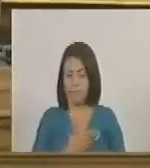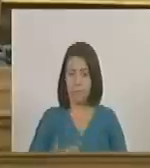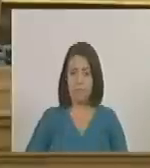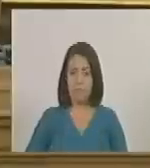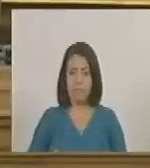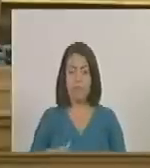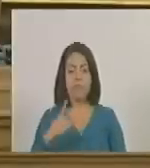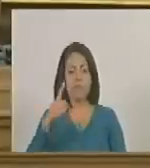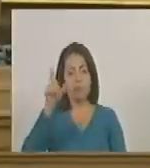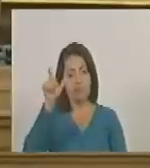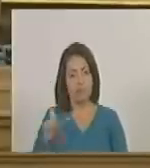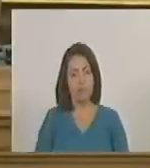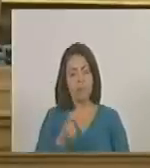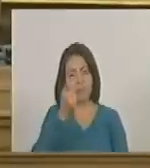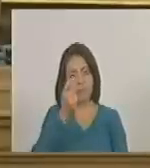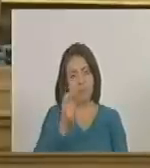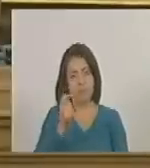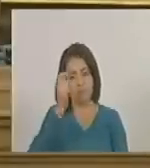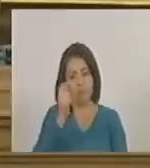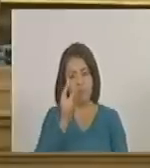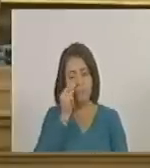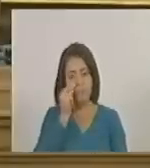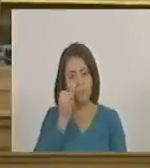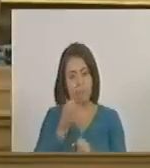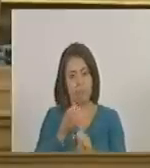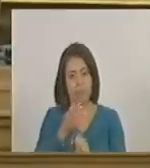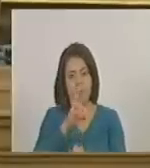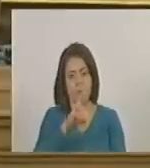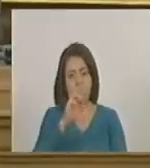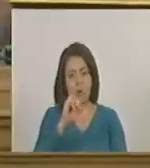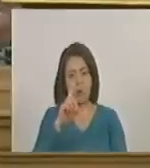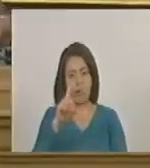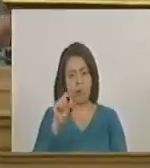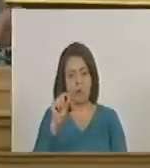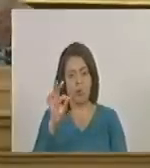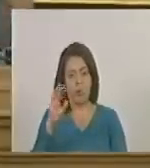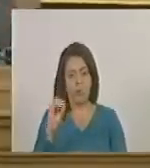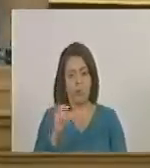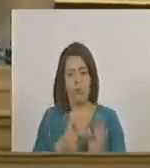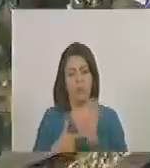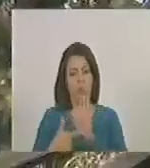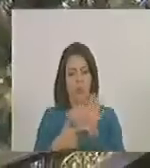Correcto. Déjame derecho de palabra al diputado Rodolfo Crespo para que presente el acuerdo.